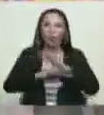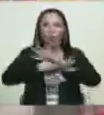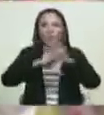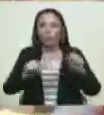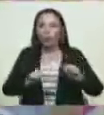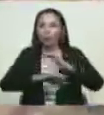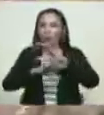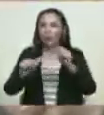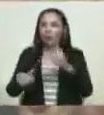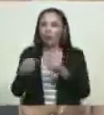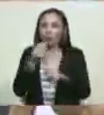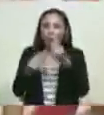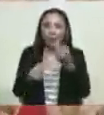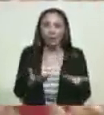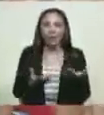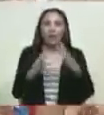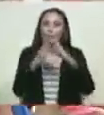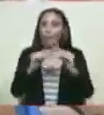ladrones.